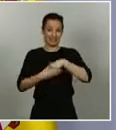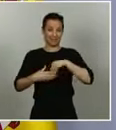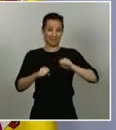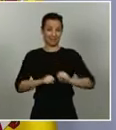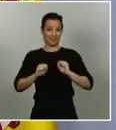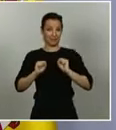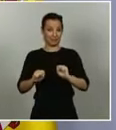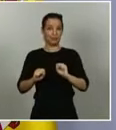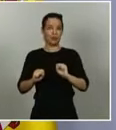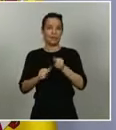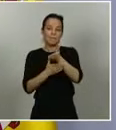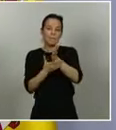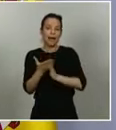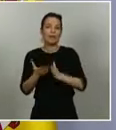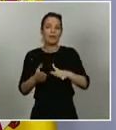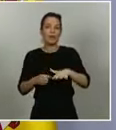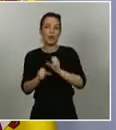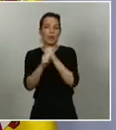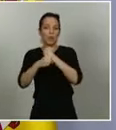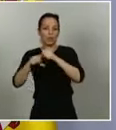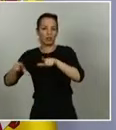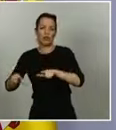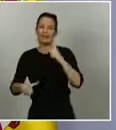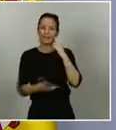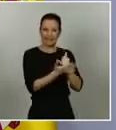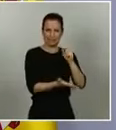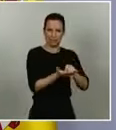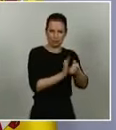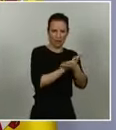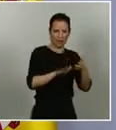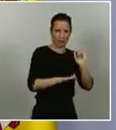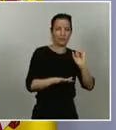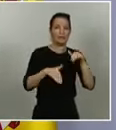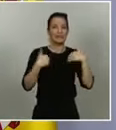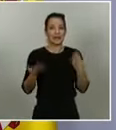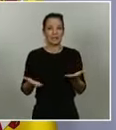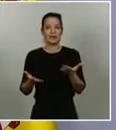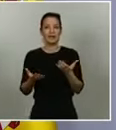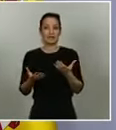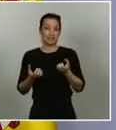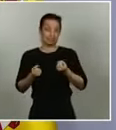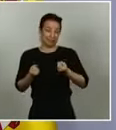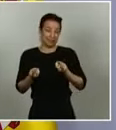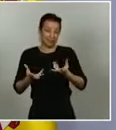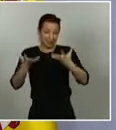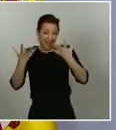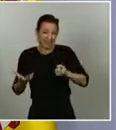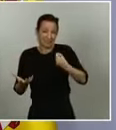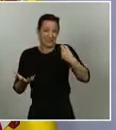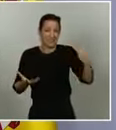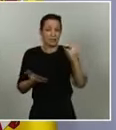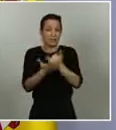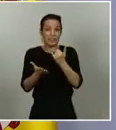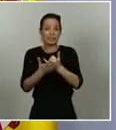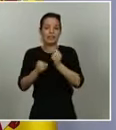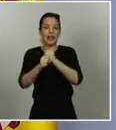decir, no solo hemos hecho test rápidos, sino que también hemos analizado muchos miles de muestras en laboratorios, y esto